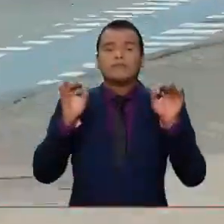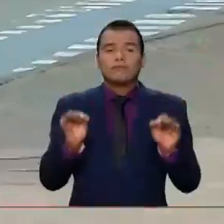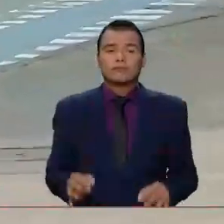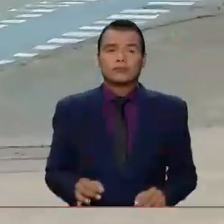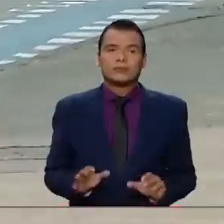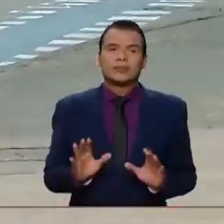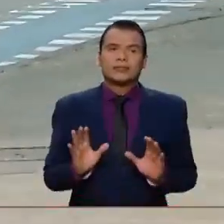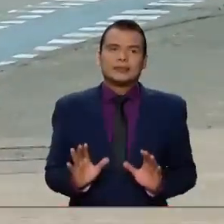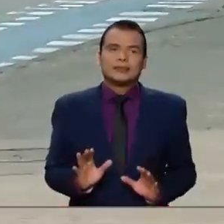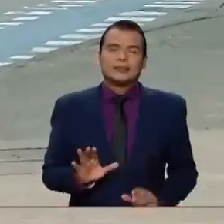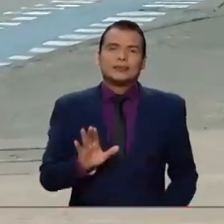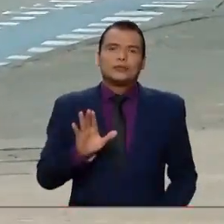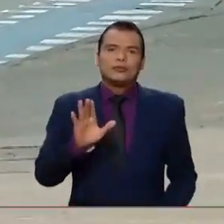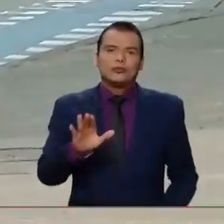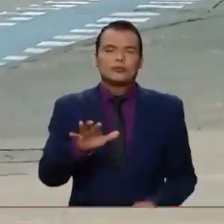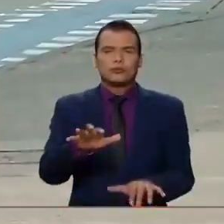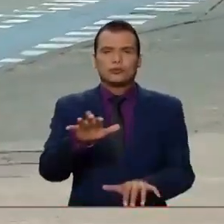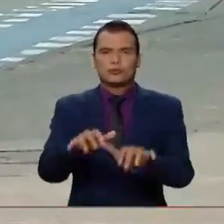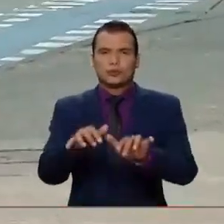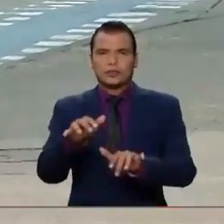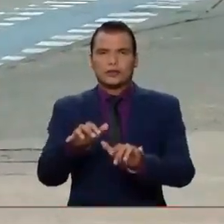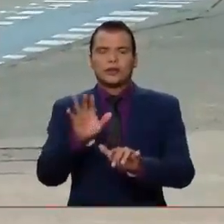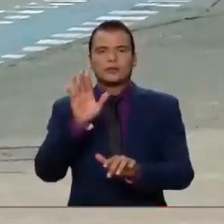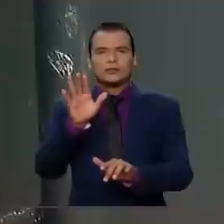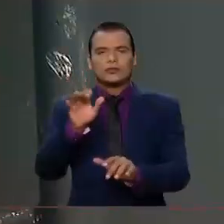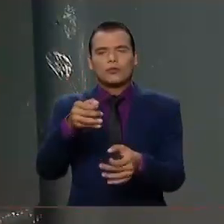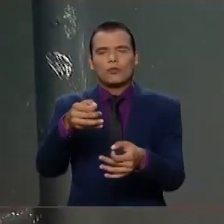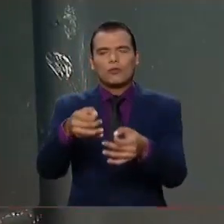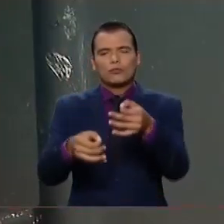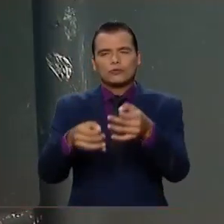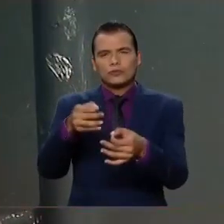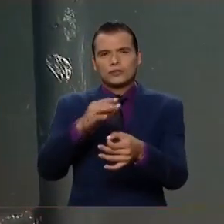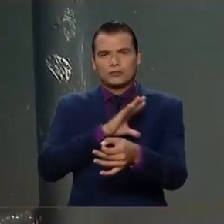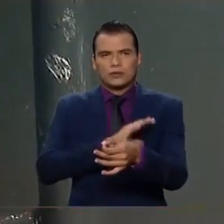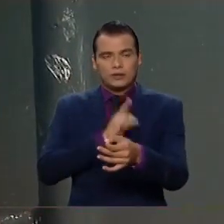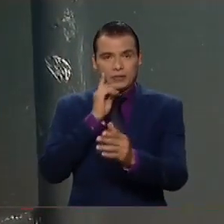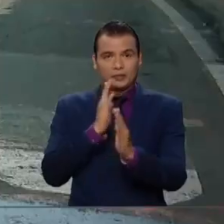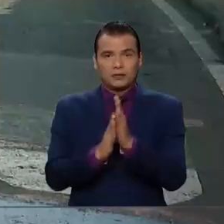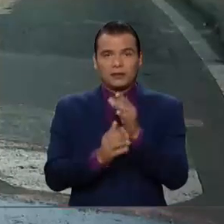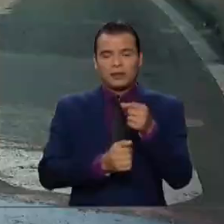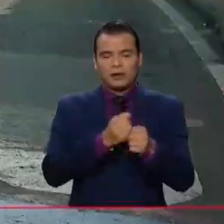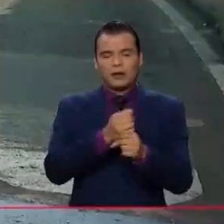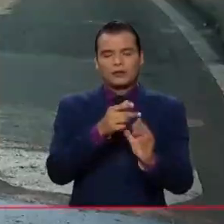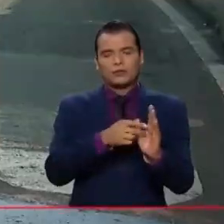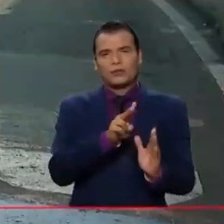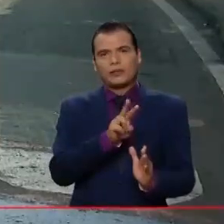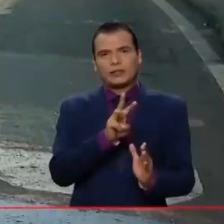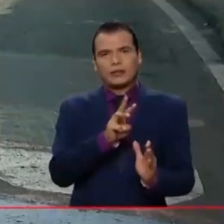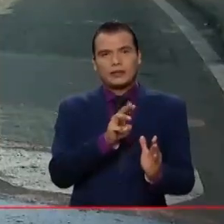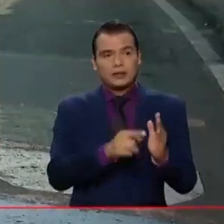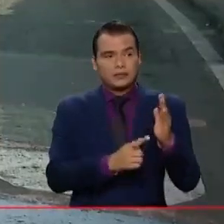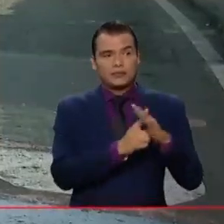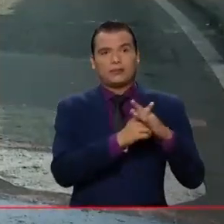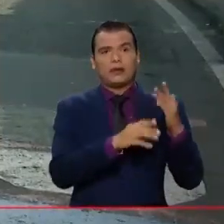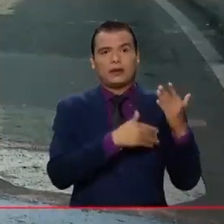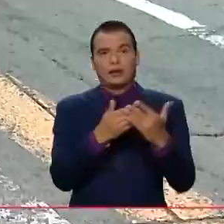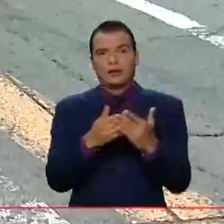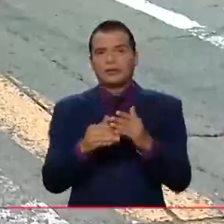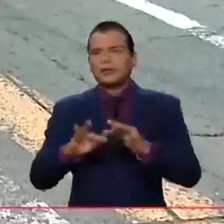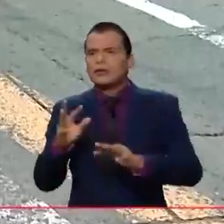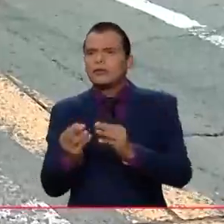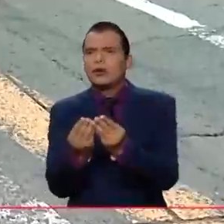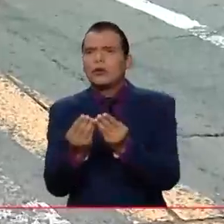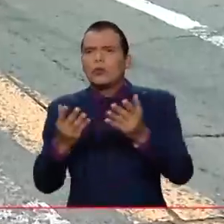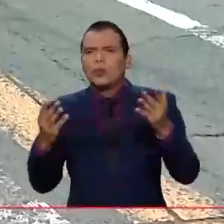cifras oficiales de la Secretaría de Seguridad y Justicia, en lo corrido de 2023 se han registrado 311 casos de hurtos